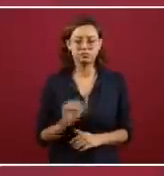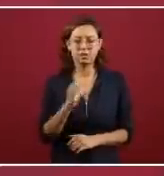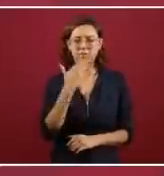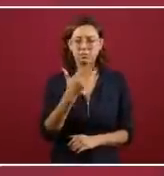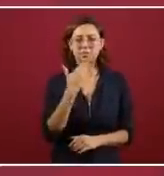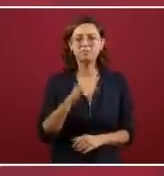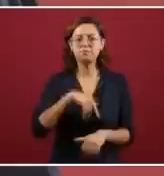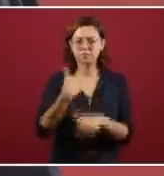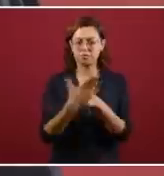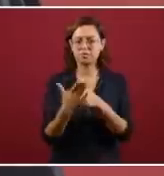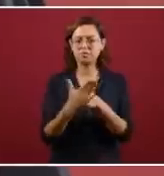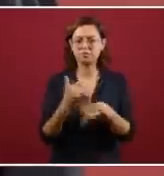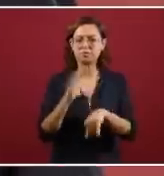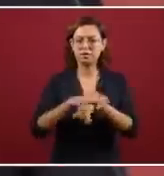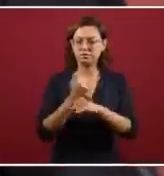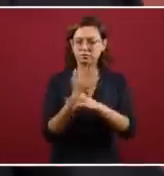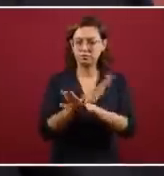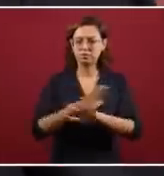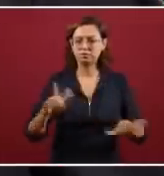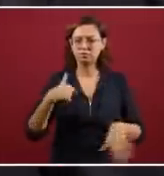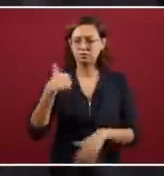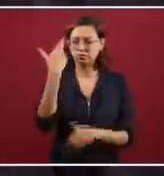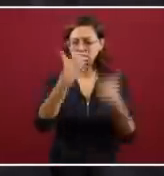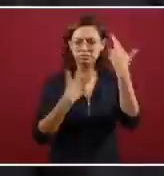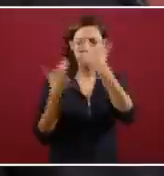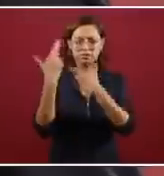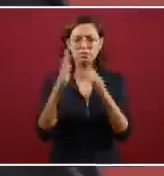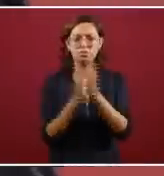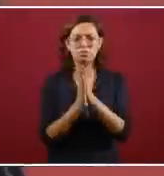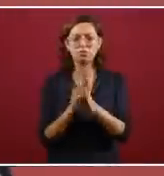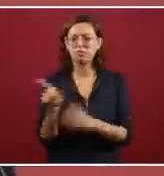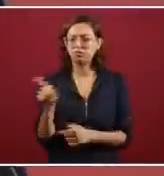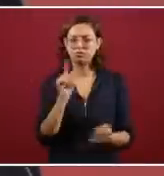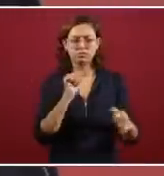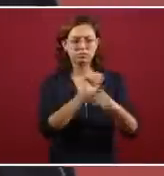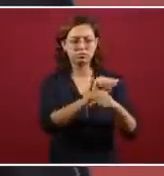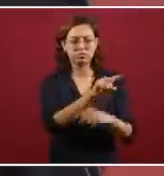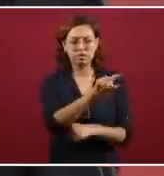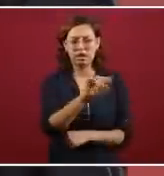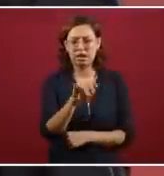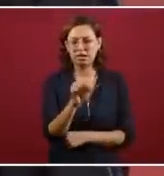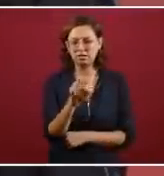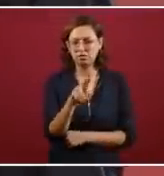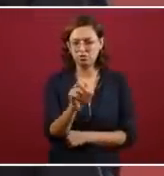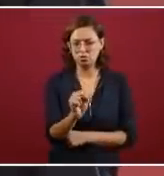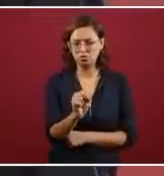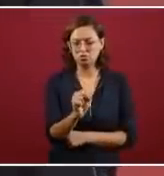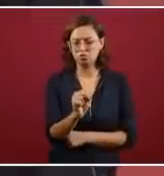informamos. Me haces favor de ponerte de acuerdo con Jesús.